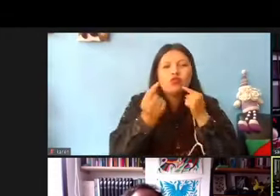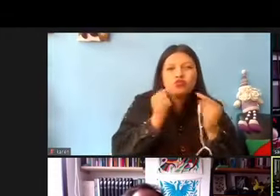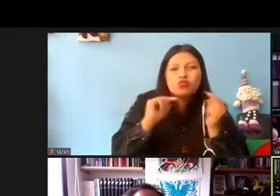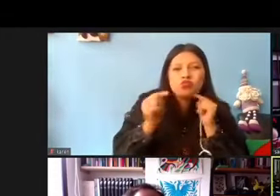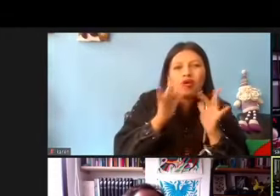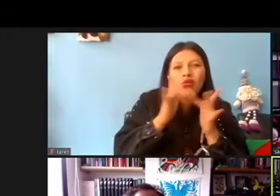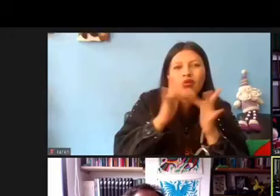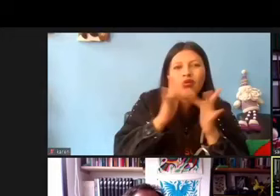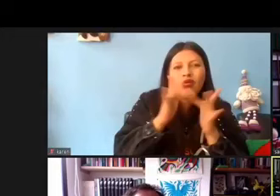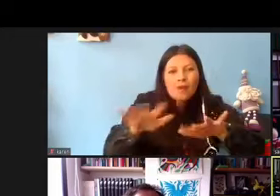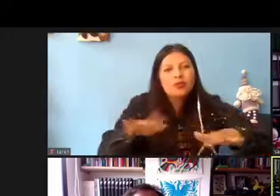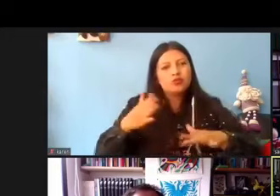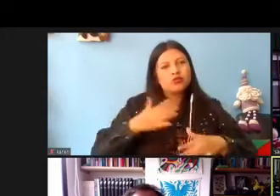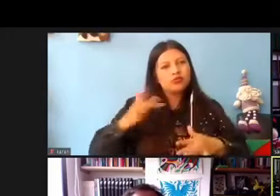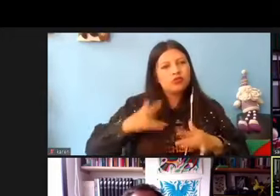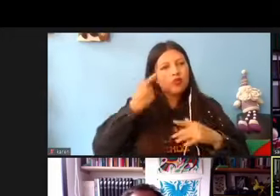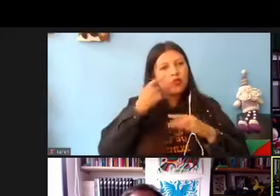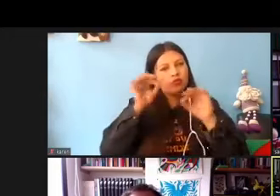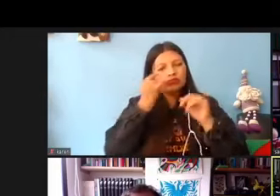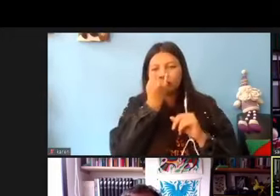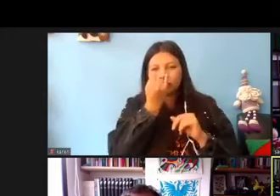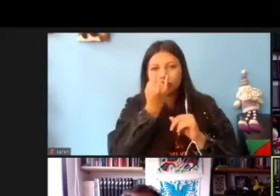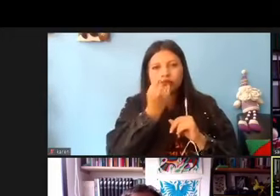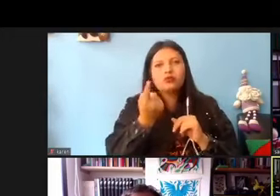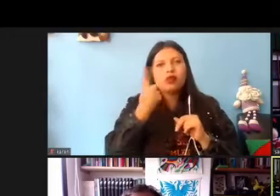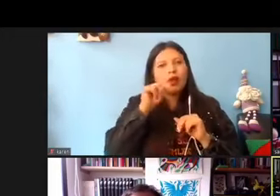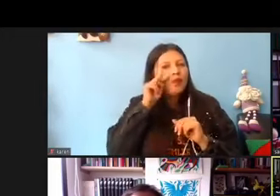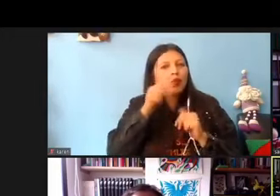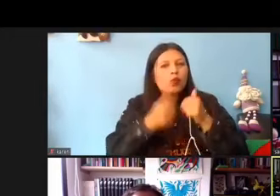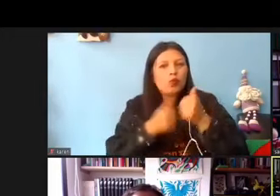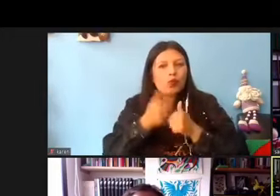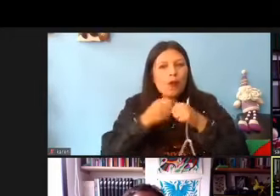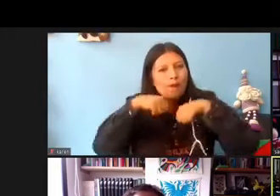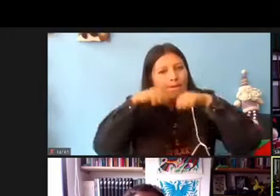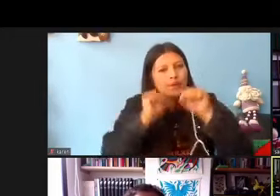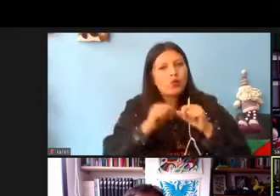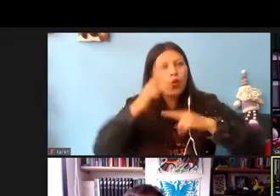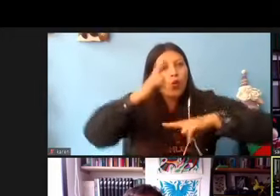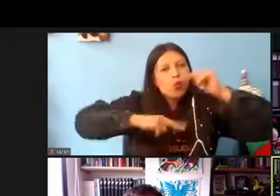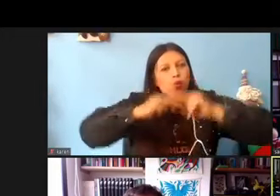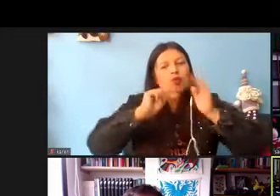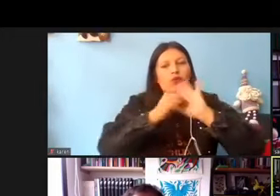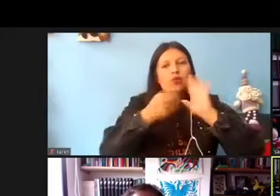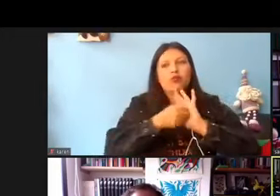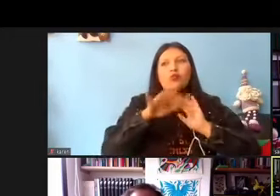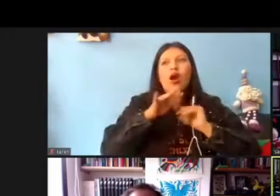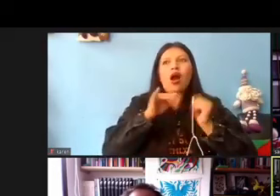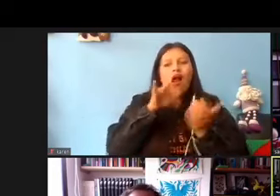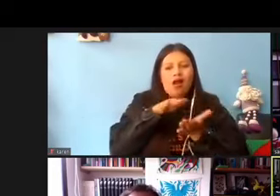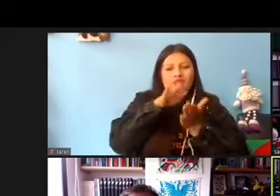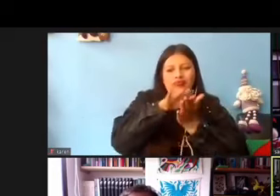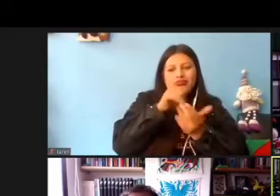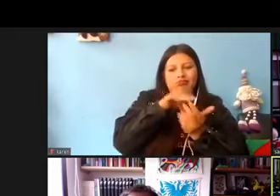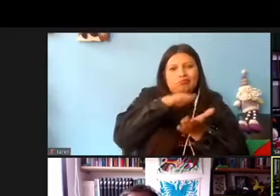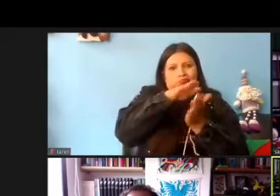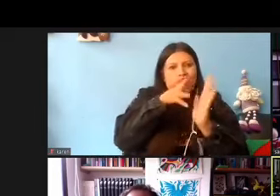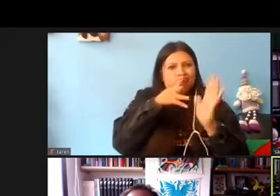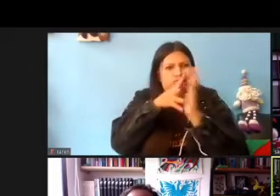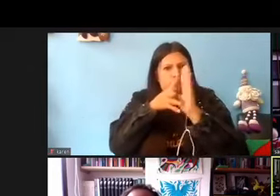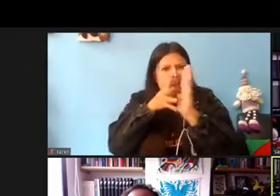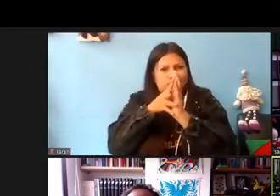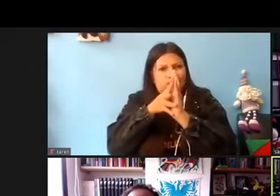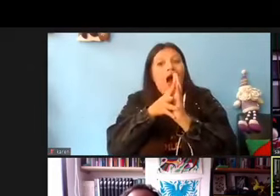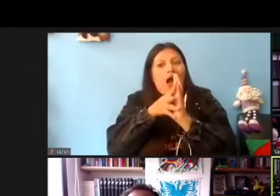esos campos. A mí me parece que es interesante que nosotros también desde aquí podamos construir una especie de base de datos que